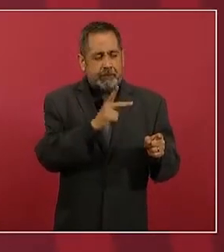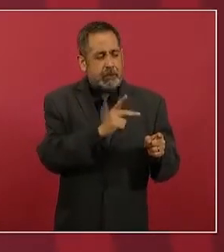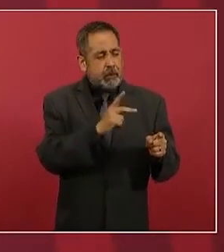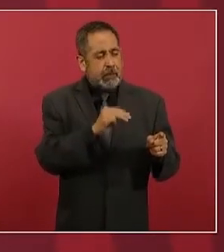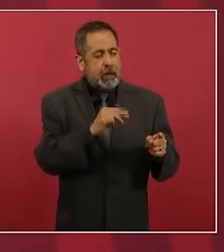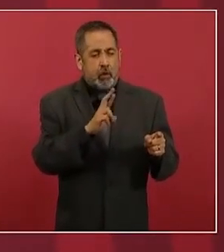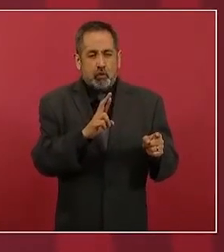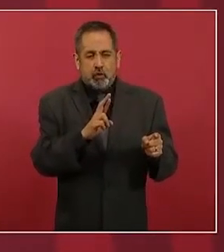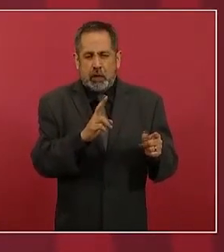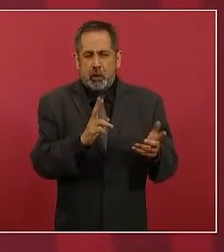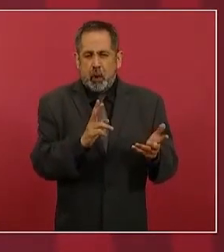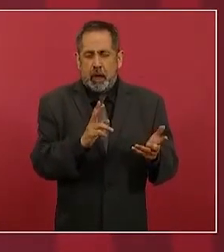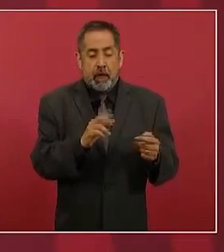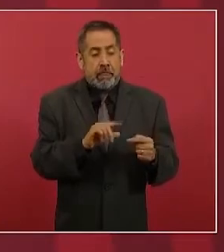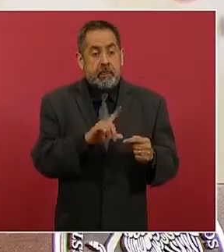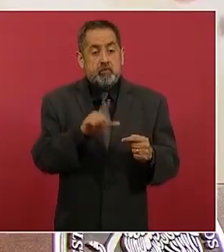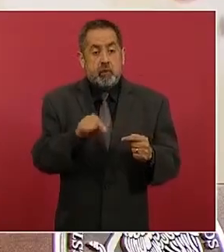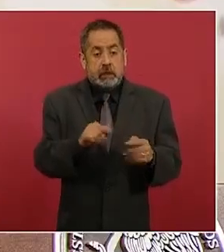luego